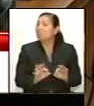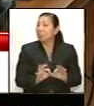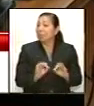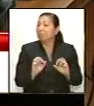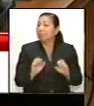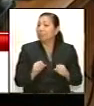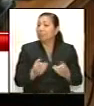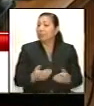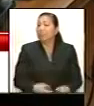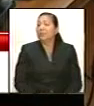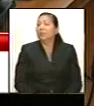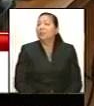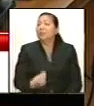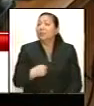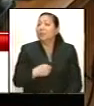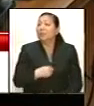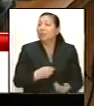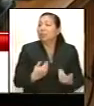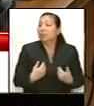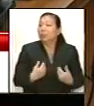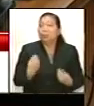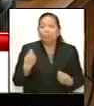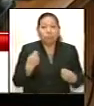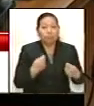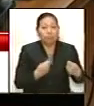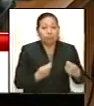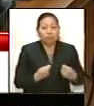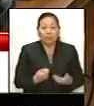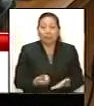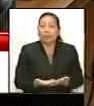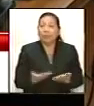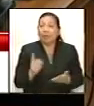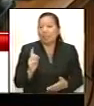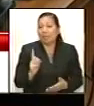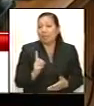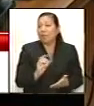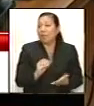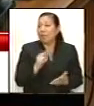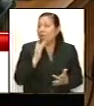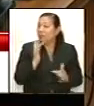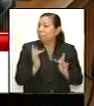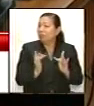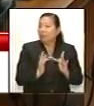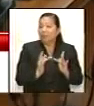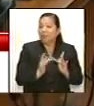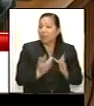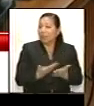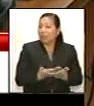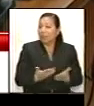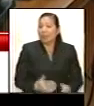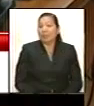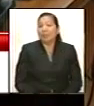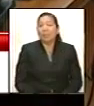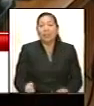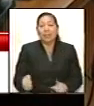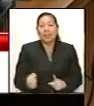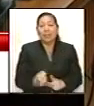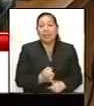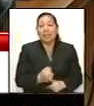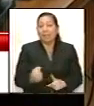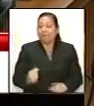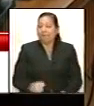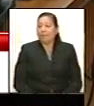que nosotros tenemos muchos reportes que ingresan en donde claramente no se identifica la situación de violencia